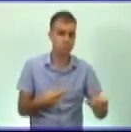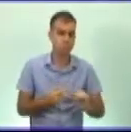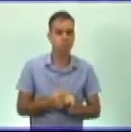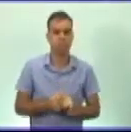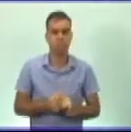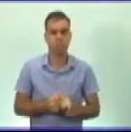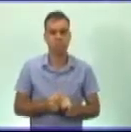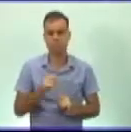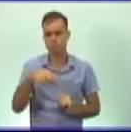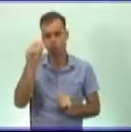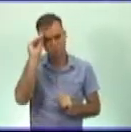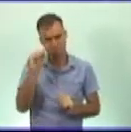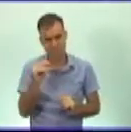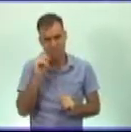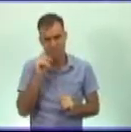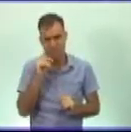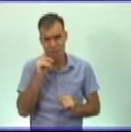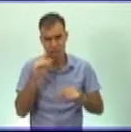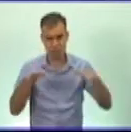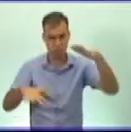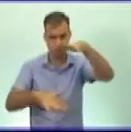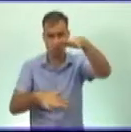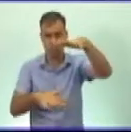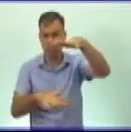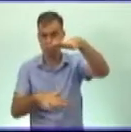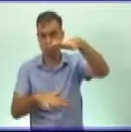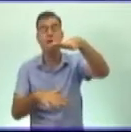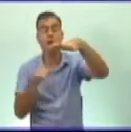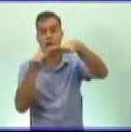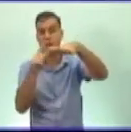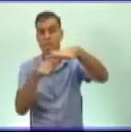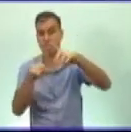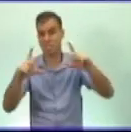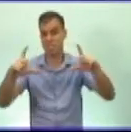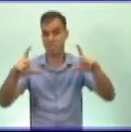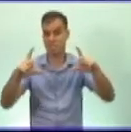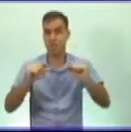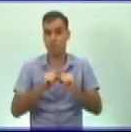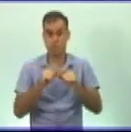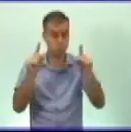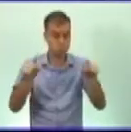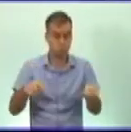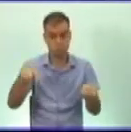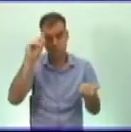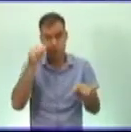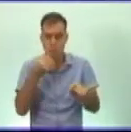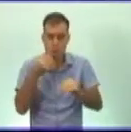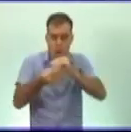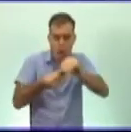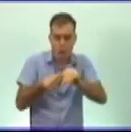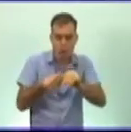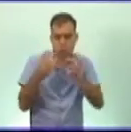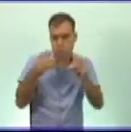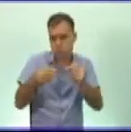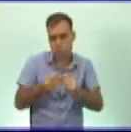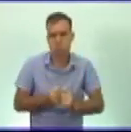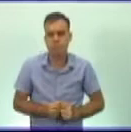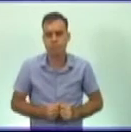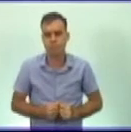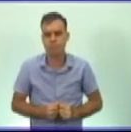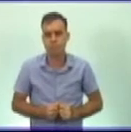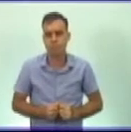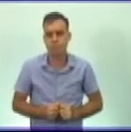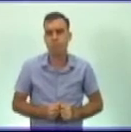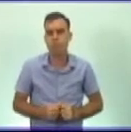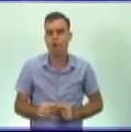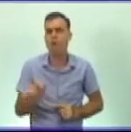círculo, y el área lateral, que lo mostramos anteriormente, pues pueden sustituir. En el caso del volumen del cilindro,